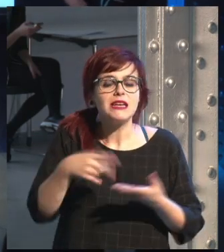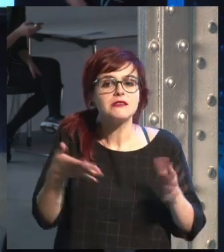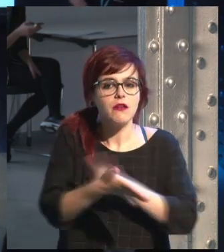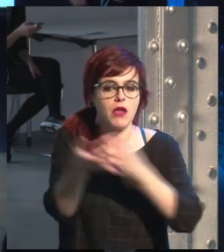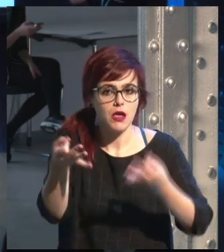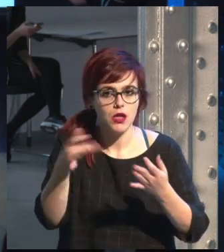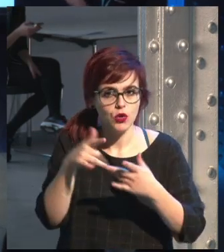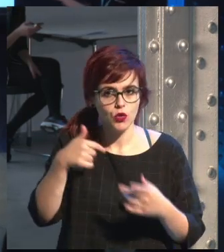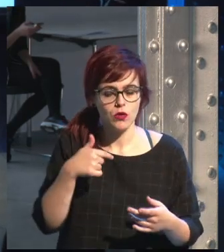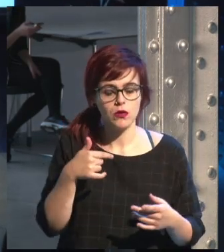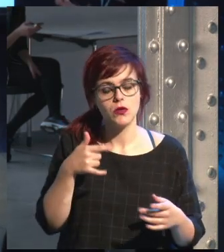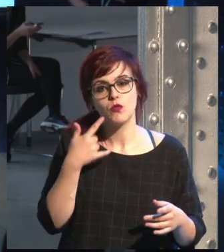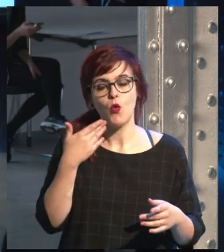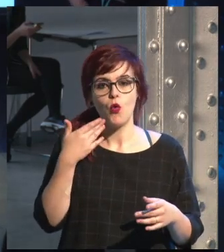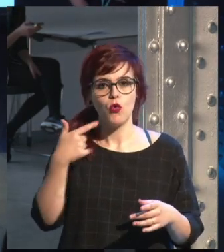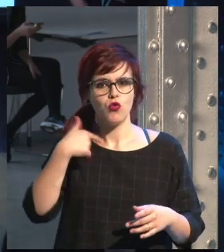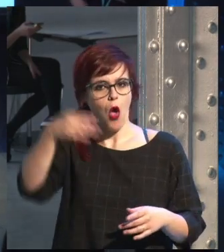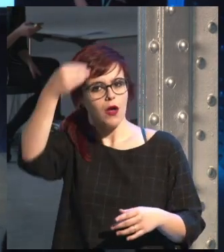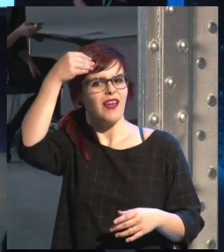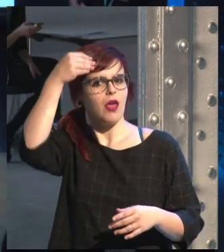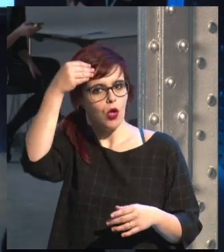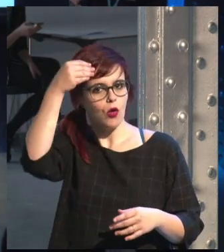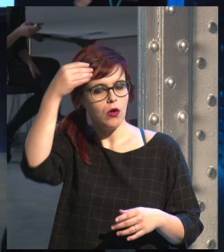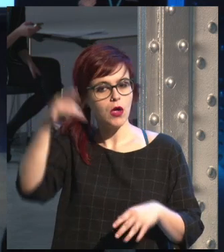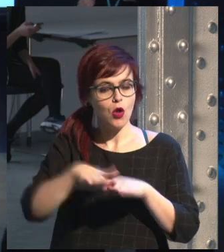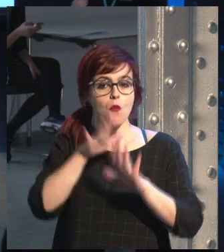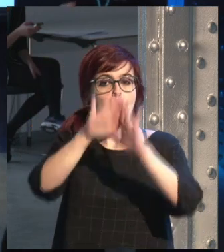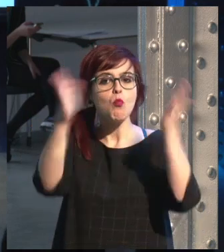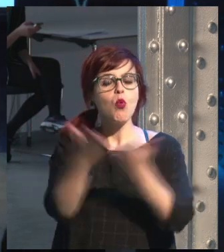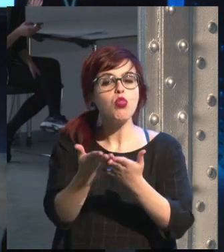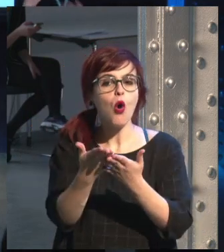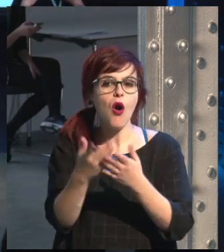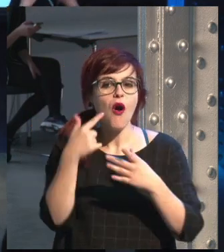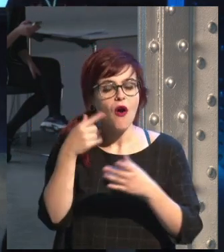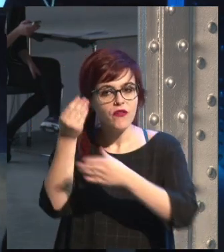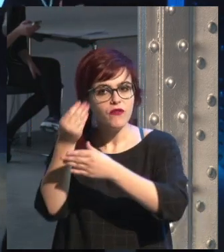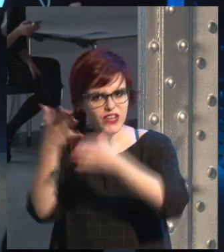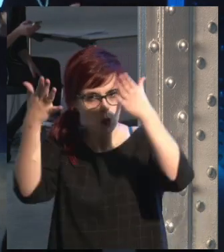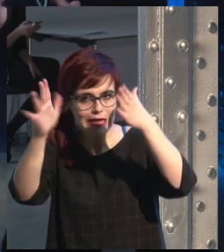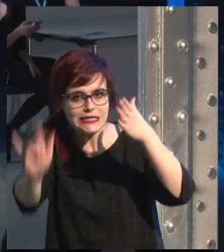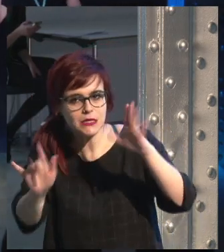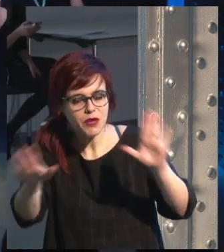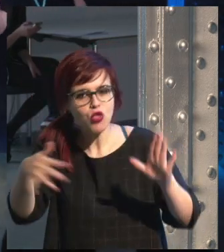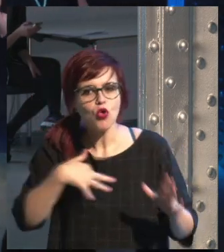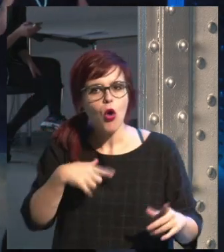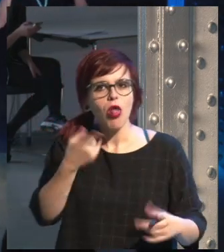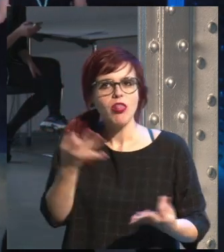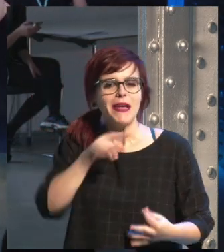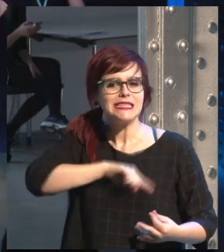creo, básicamente, el fenómeno psicológico, pues el consciente se convence de que el mundo virtual que percibe es real, ¿eh? O sea, que yo me creo realmente que estoy en el